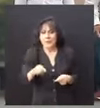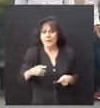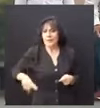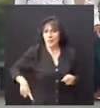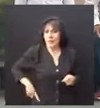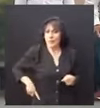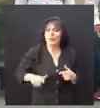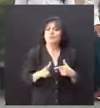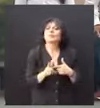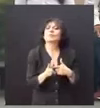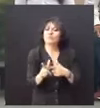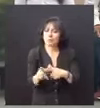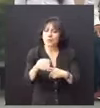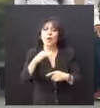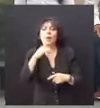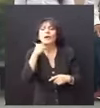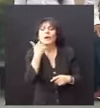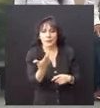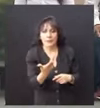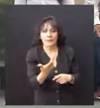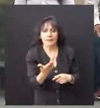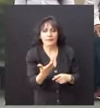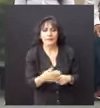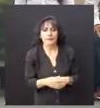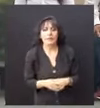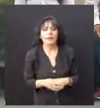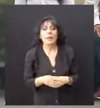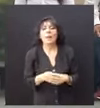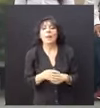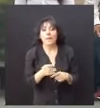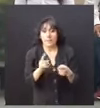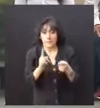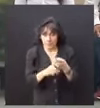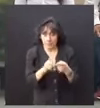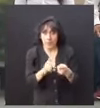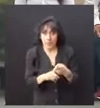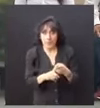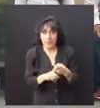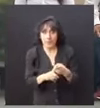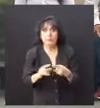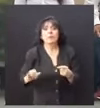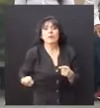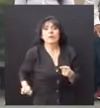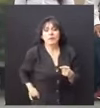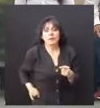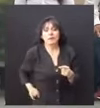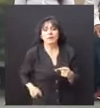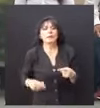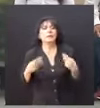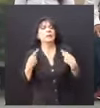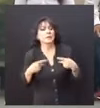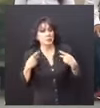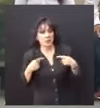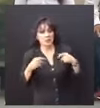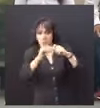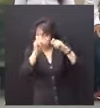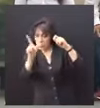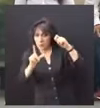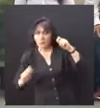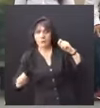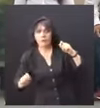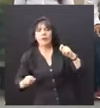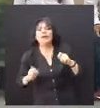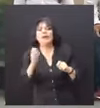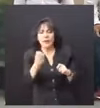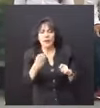en donde se pone primero el interés del pueblo y de la nación. Eso le vamos a mostrar al